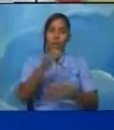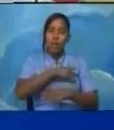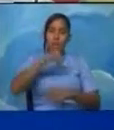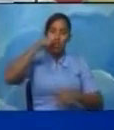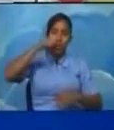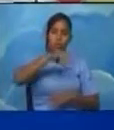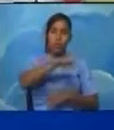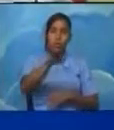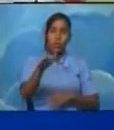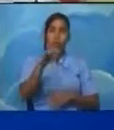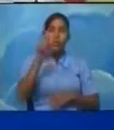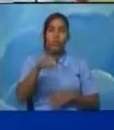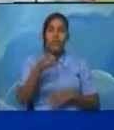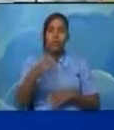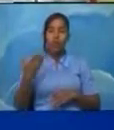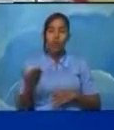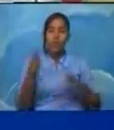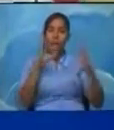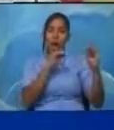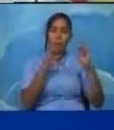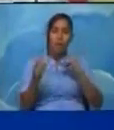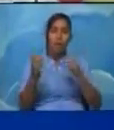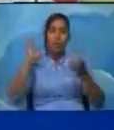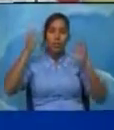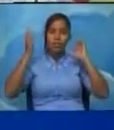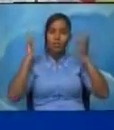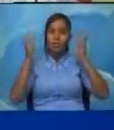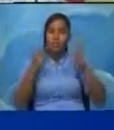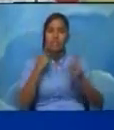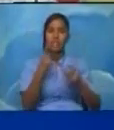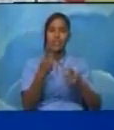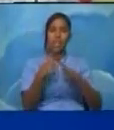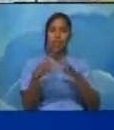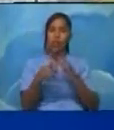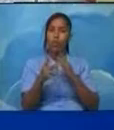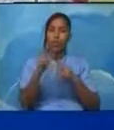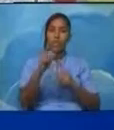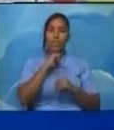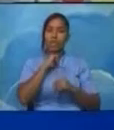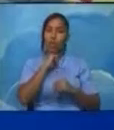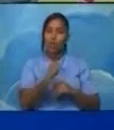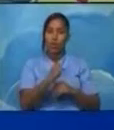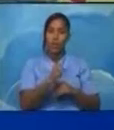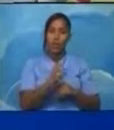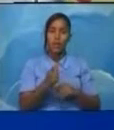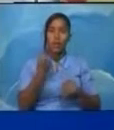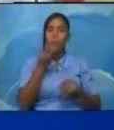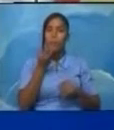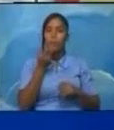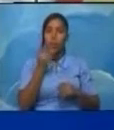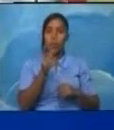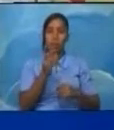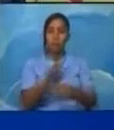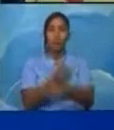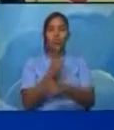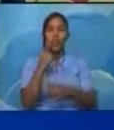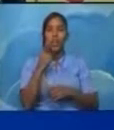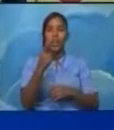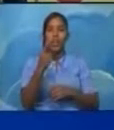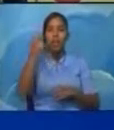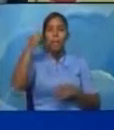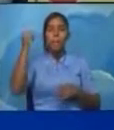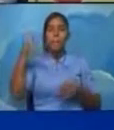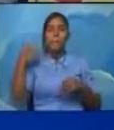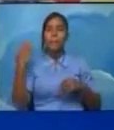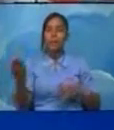su pueblo, sino que hablaban disparate, decían cosas locas. Por ejemplo, ellos dijeron: ¿para